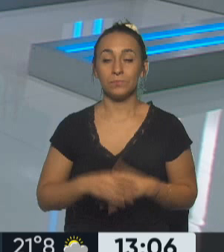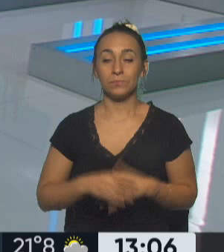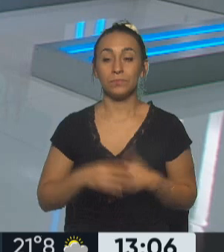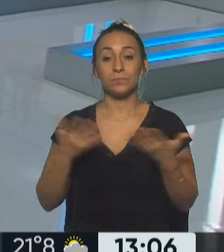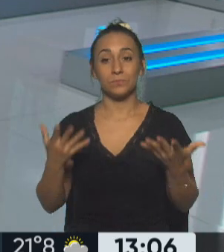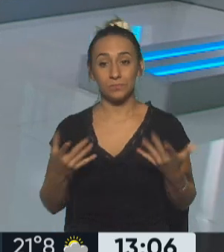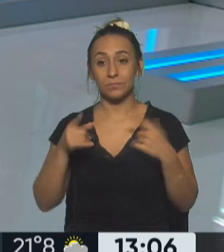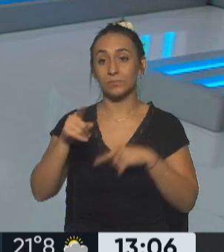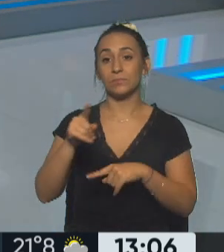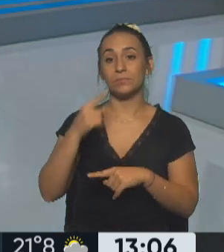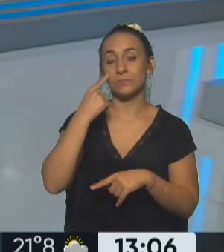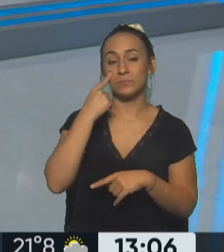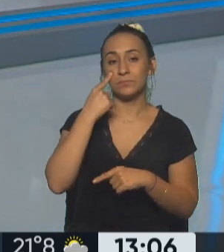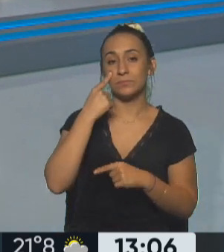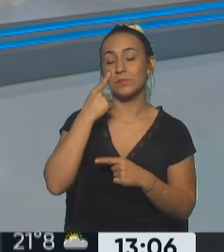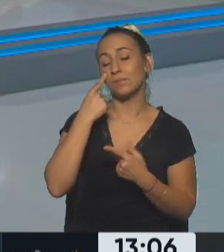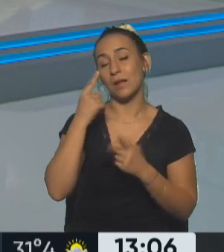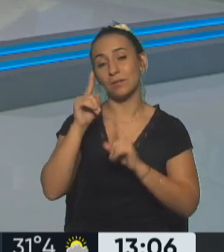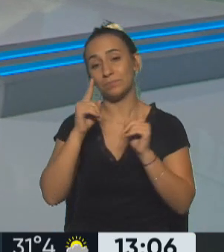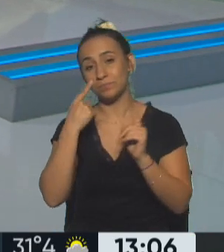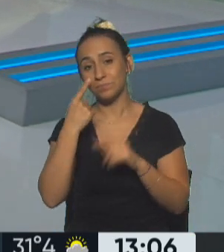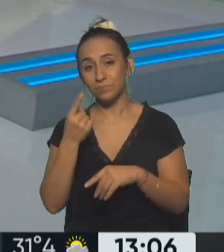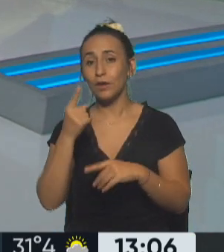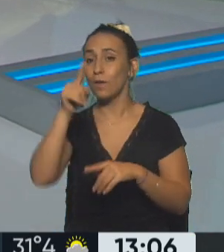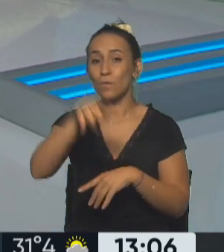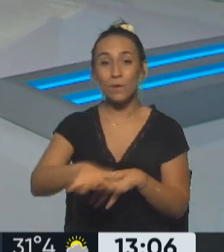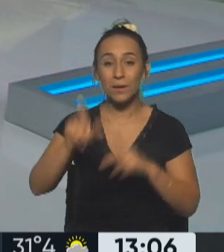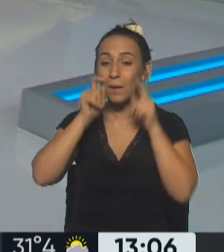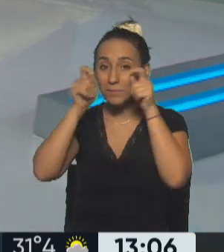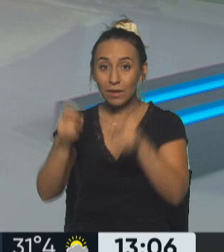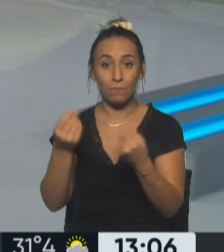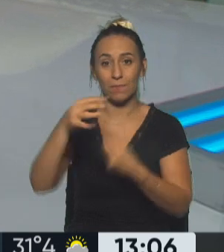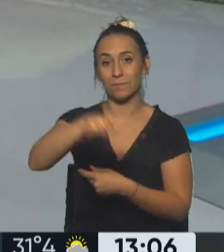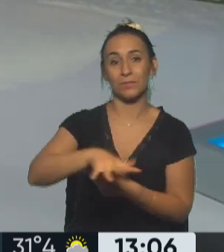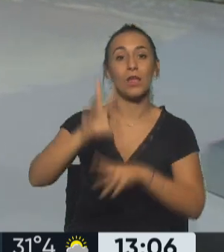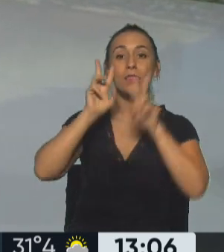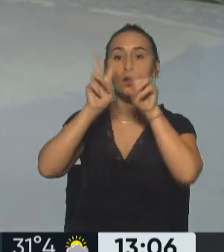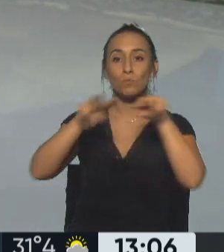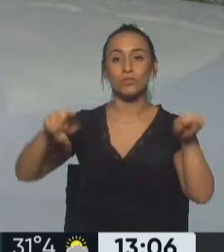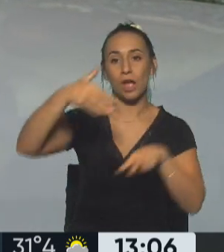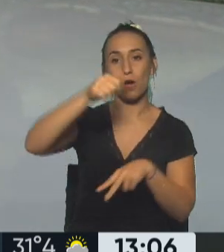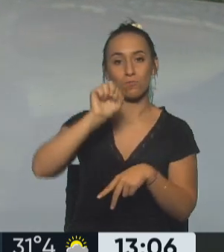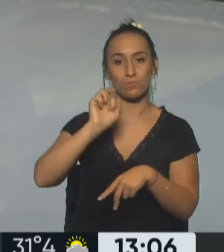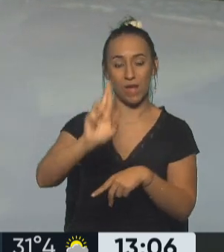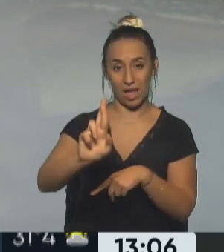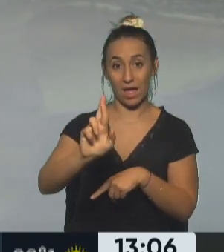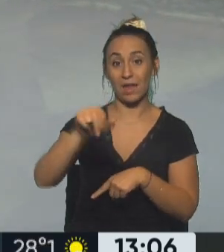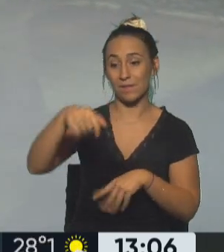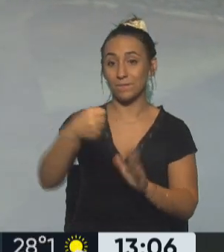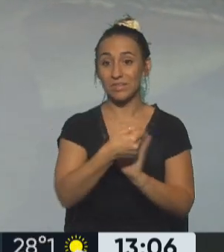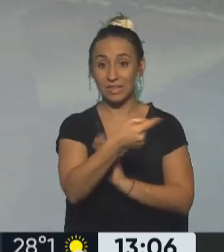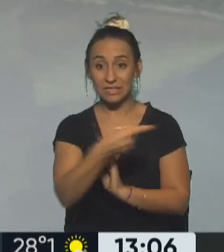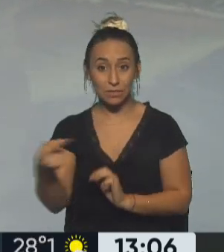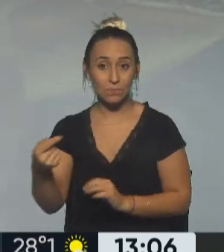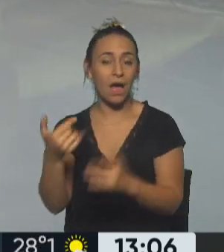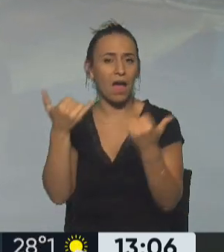Para quienes están en Mar del Plata, un muy buen lugar para ir a visitar es el Museo Mar, que tiene un montón de propuestas, como este fin de semana, una agenda de